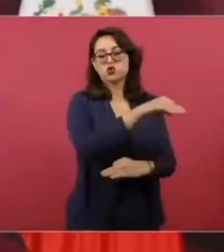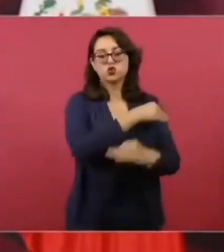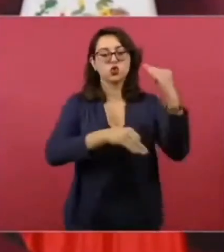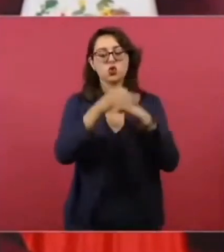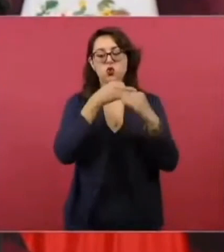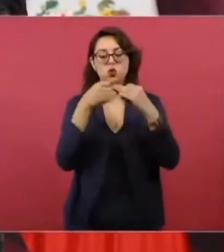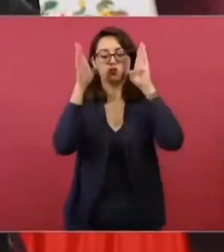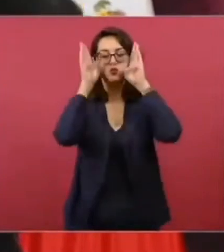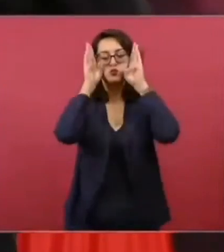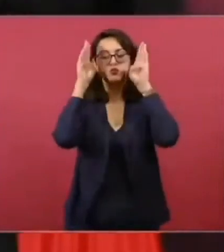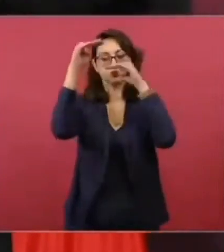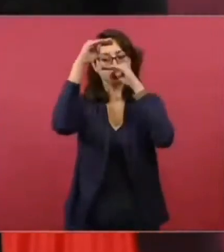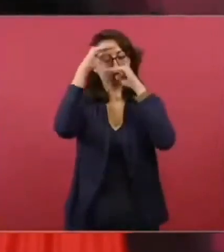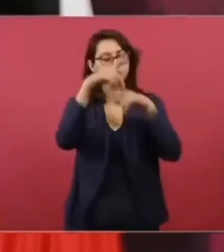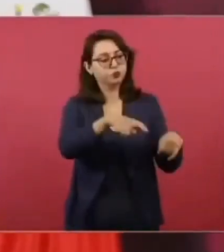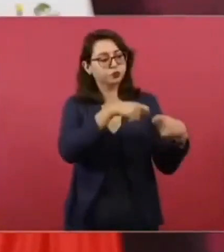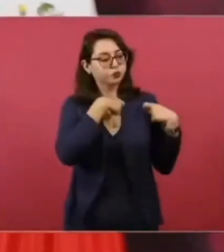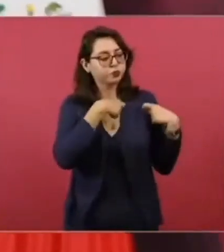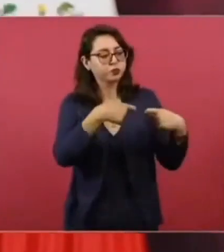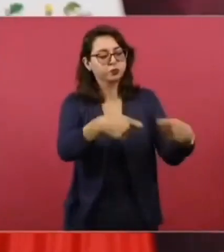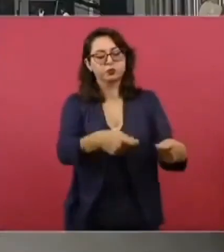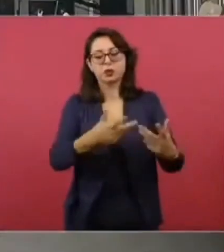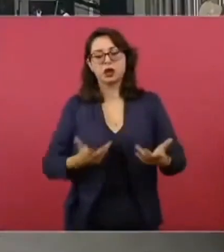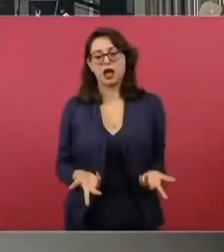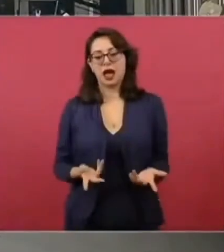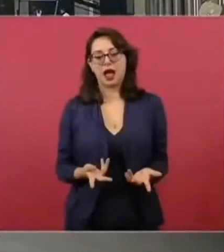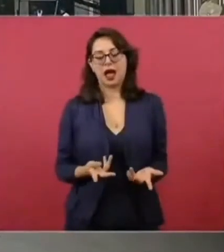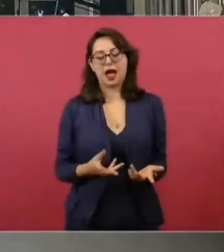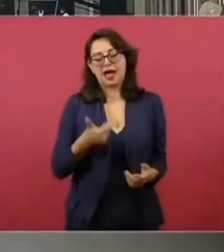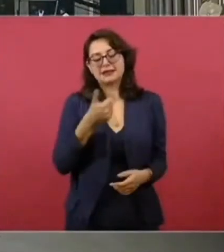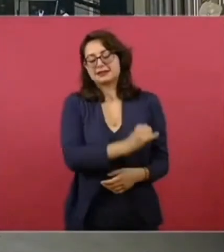conservador, que son los que han estado